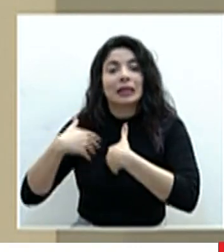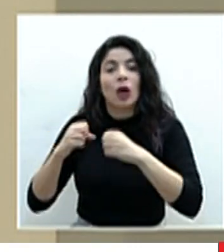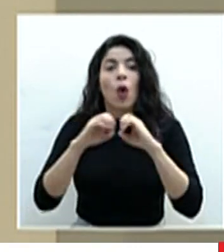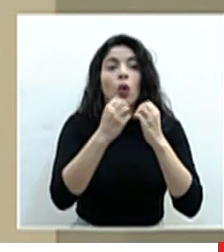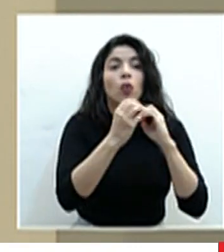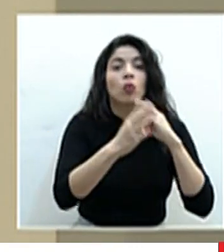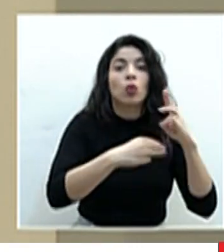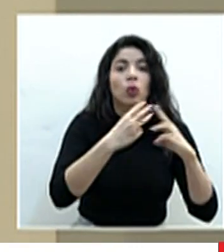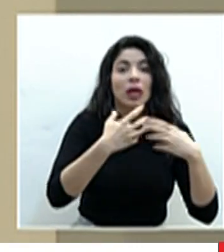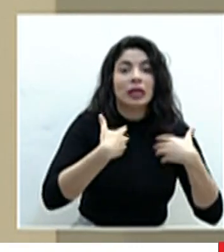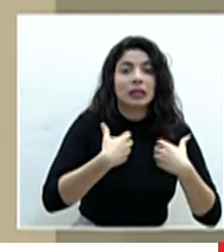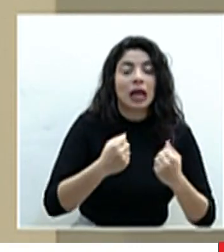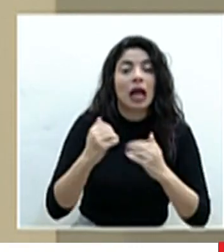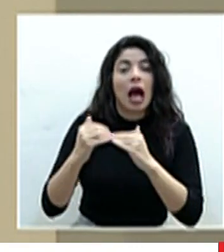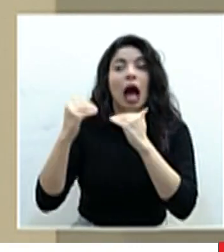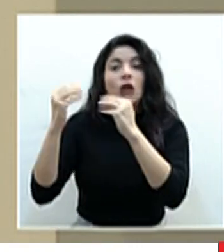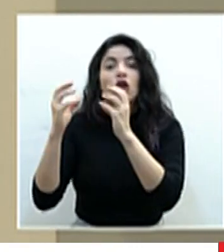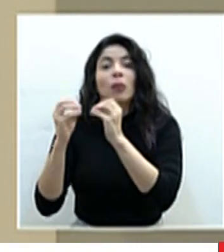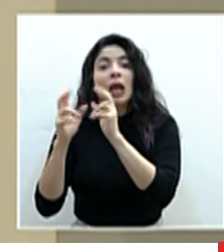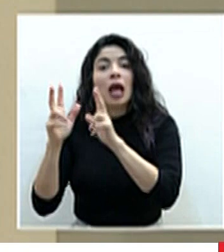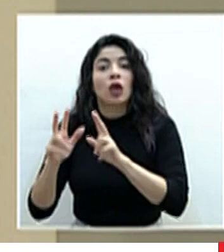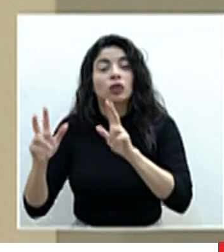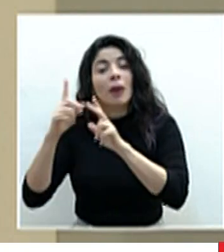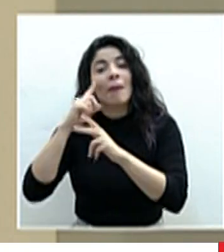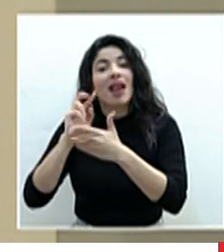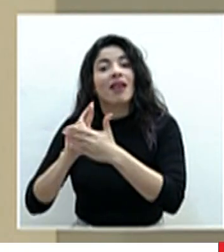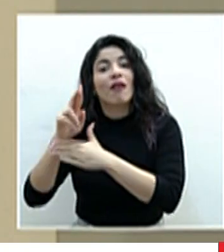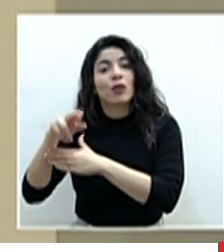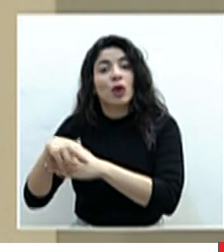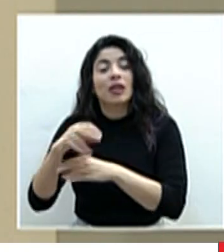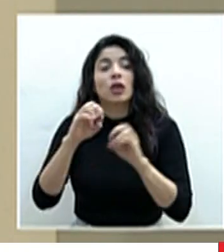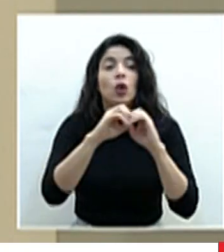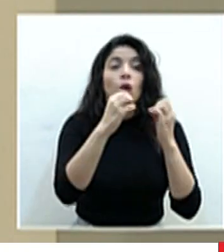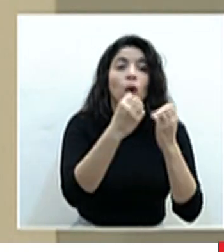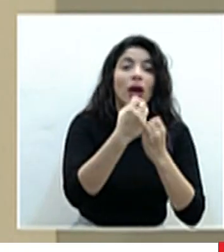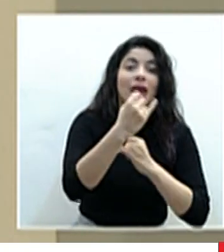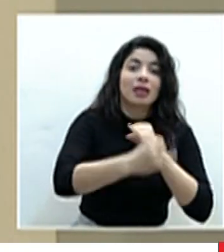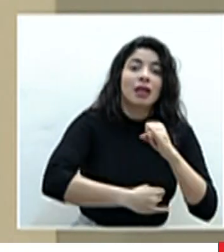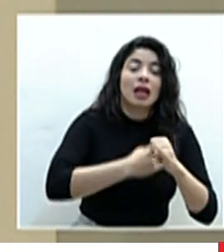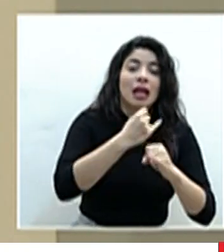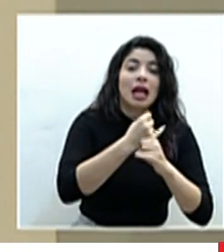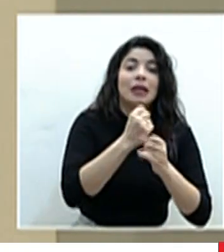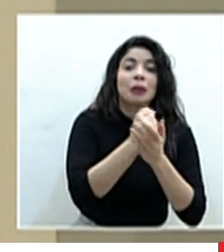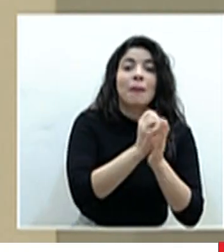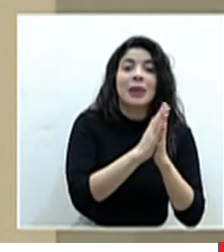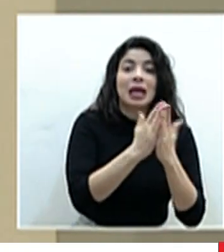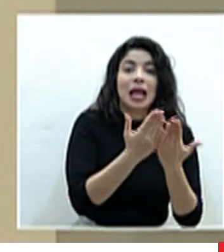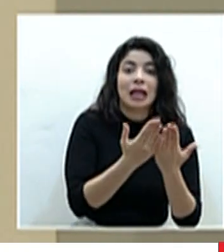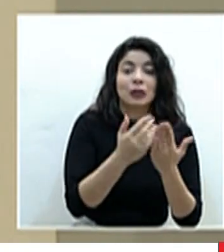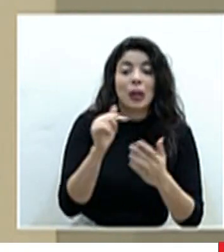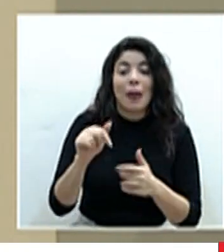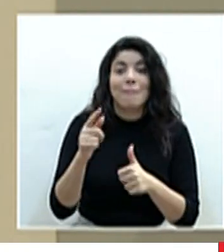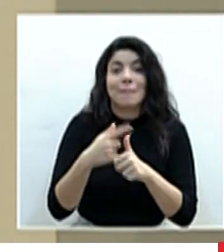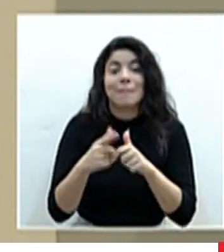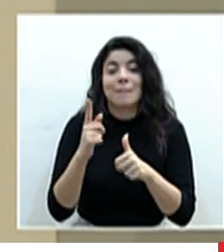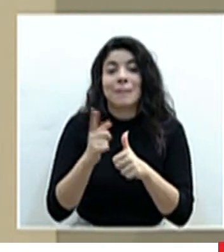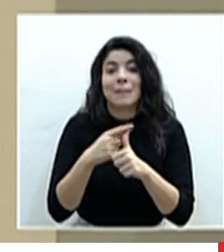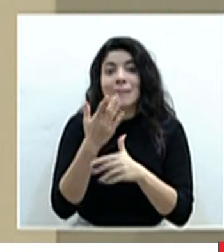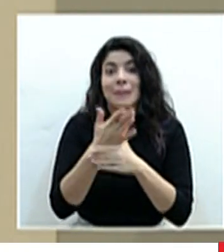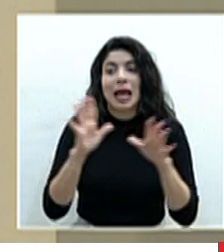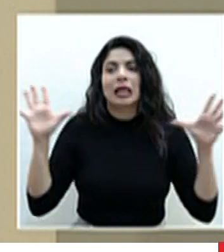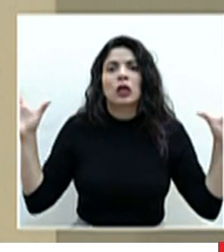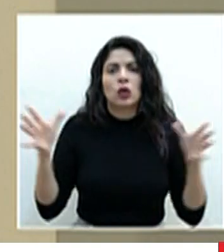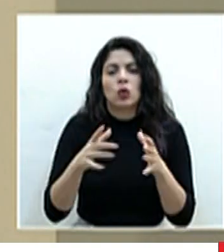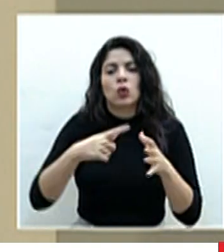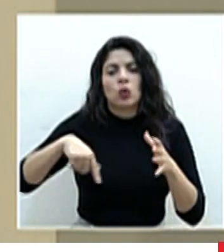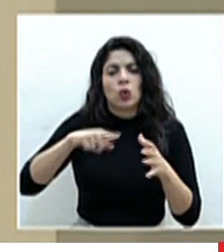Salud, el Alto Comisionado de las Naciones Unidas para los Refugiados y la Organización Internacional de Migración, en esta primera fase, están comprometidos